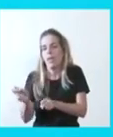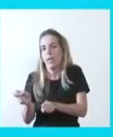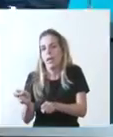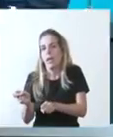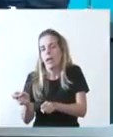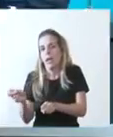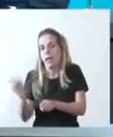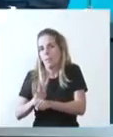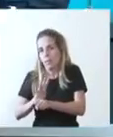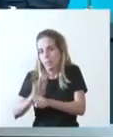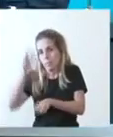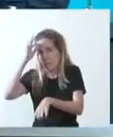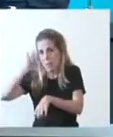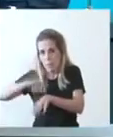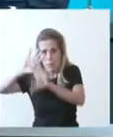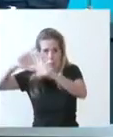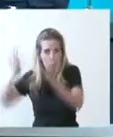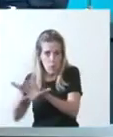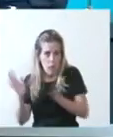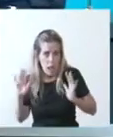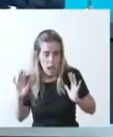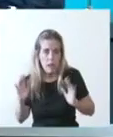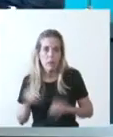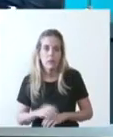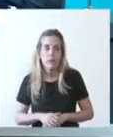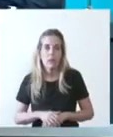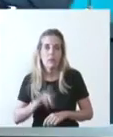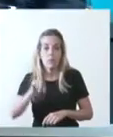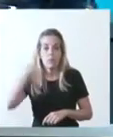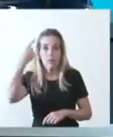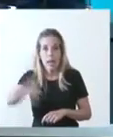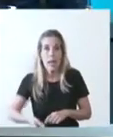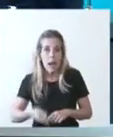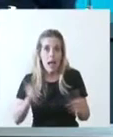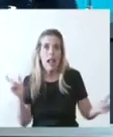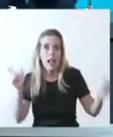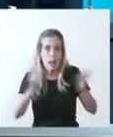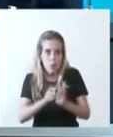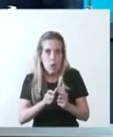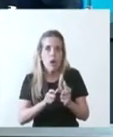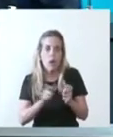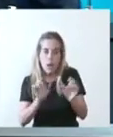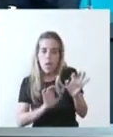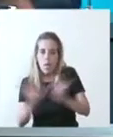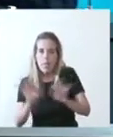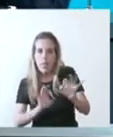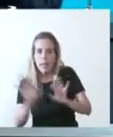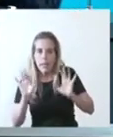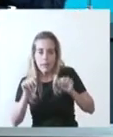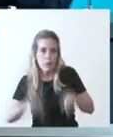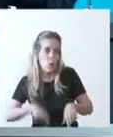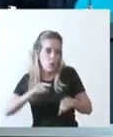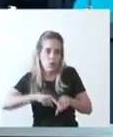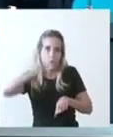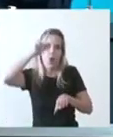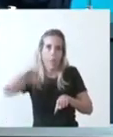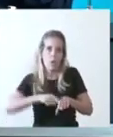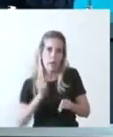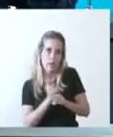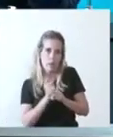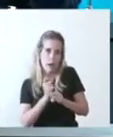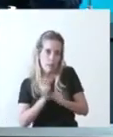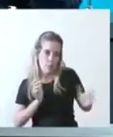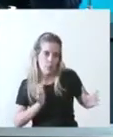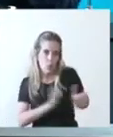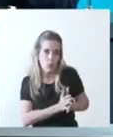de la pandemia. Entonces, mañana ya en detalle, hoy estuvimos todo el día trabajando con Martín,